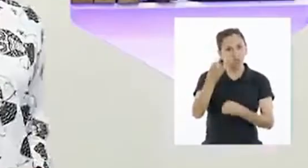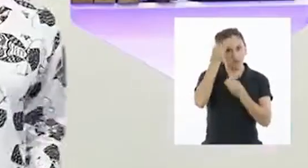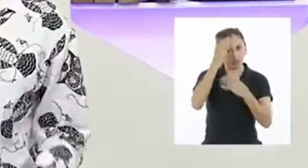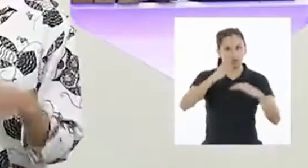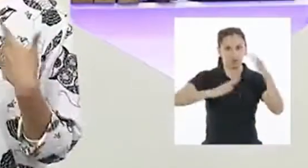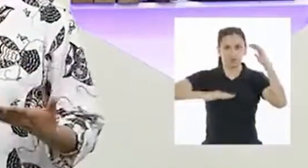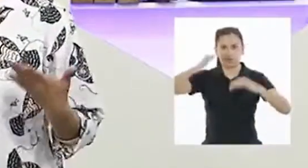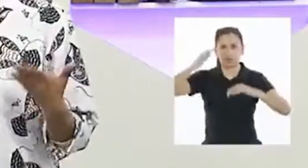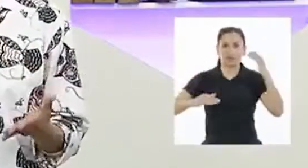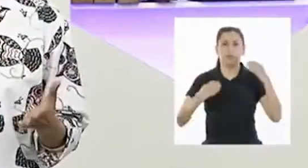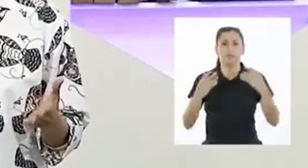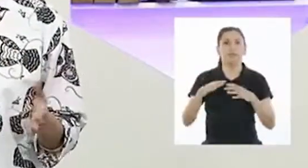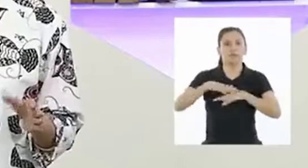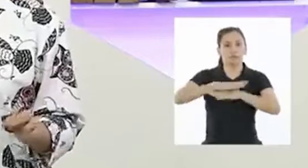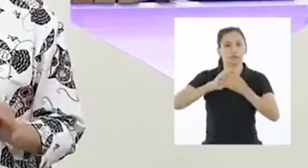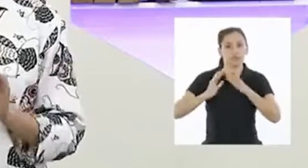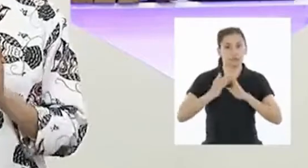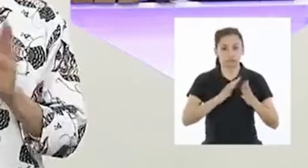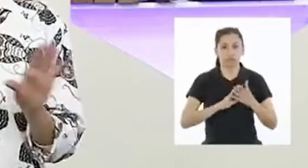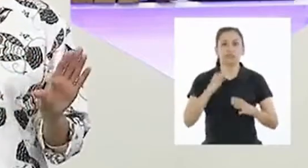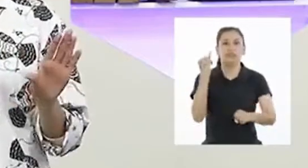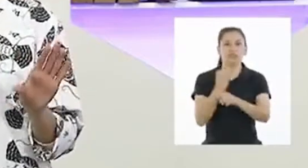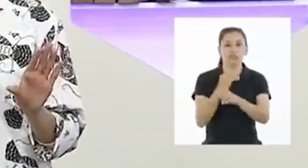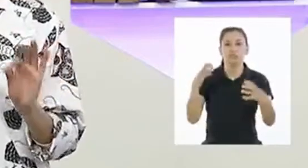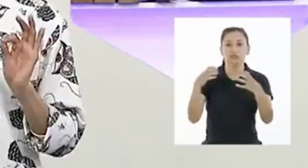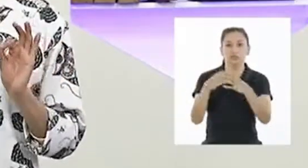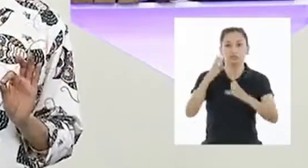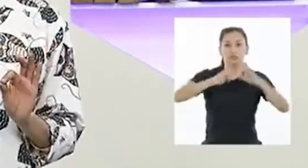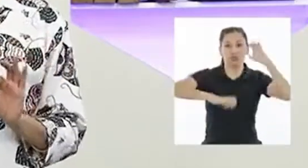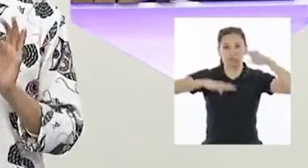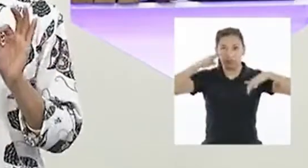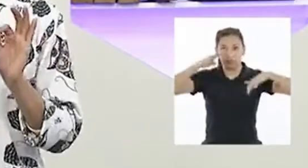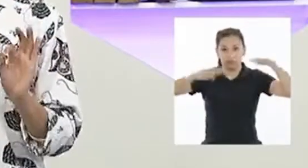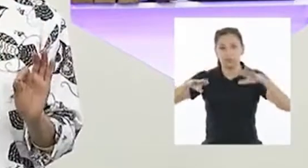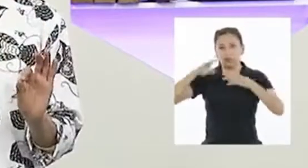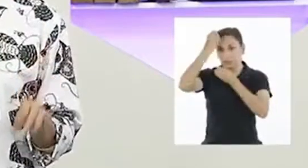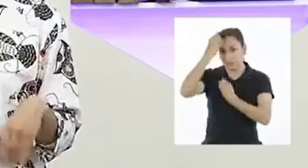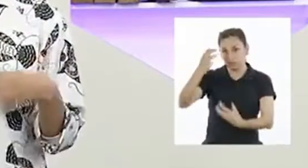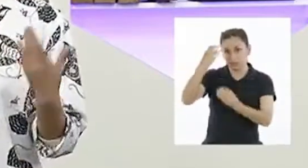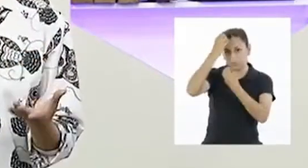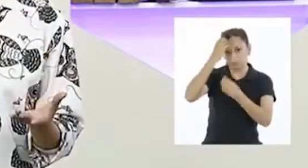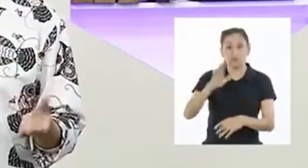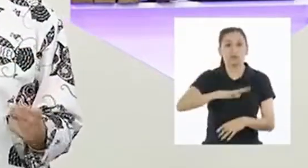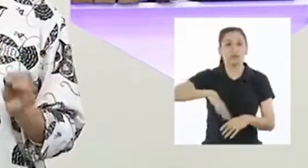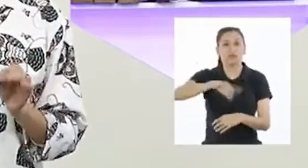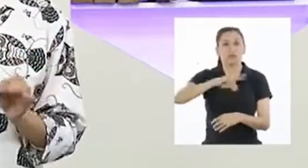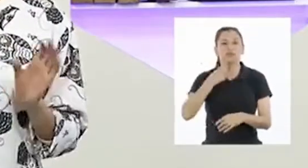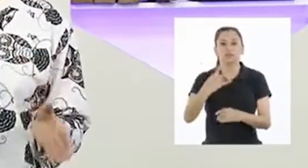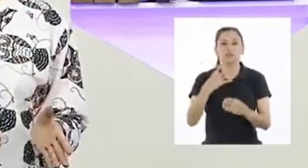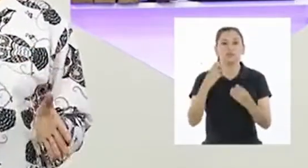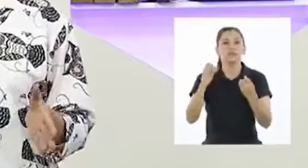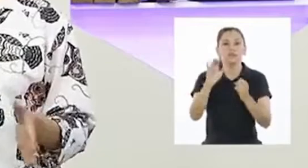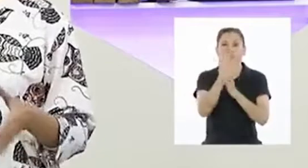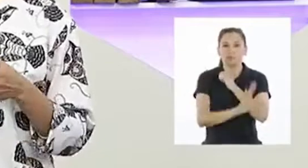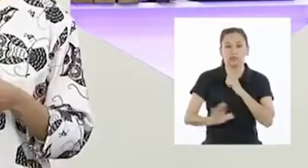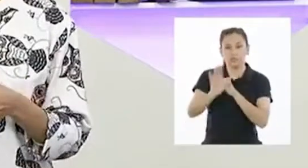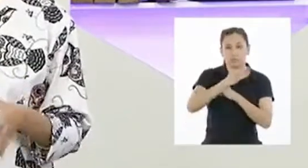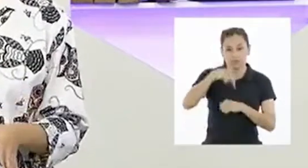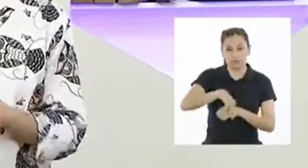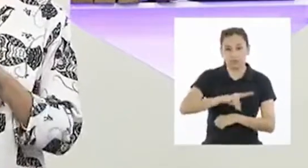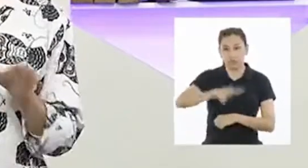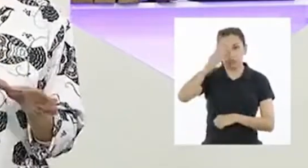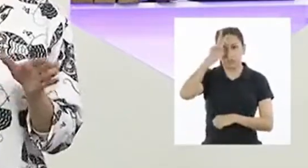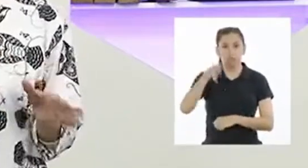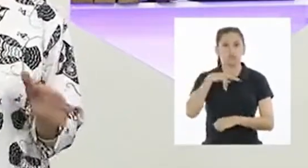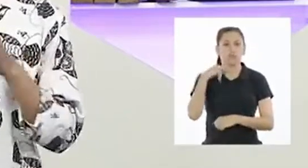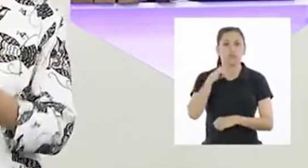ciudadana. Estos son datos recogidos por el Instituto Nacional de Estadística e Informática, referidos a la seguridad ciudadana en el país